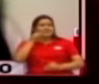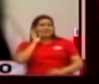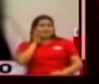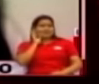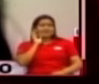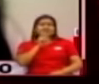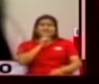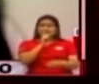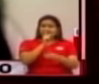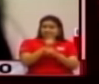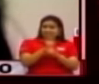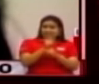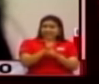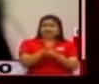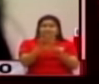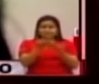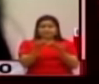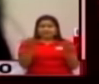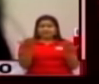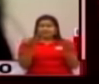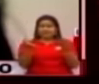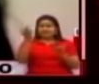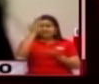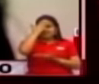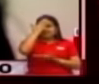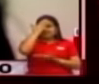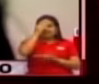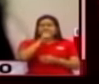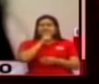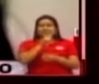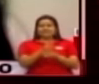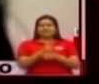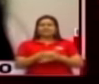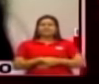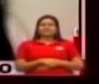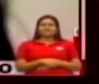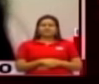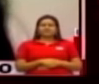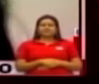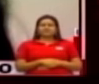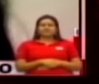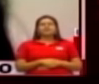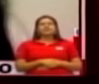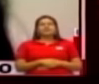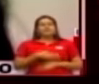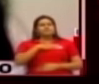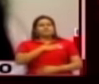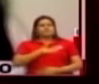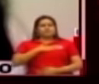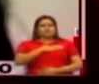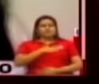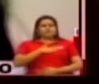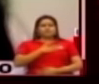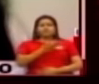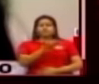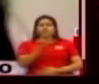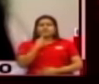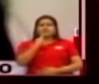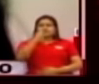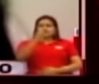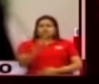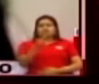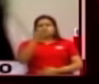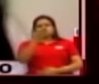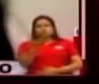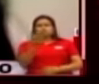que no pierdan ese sabor exquisito y delicioso. Vamos a reiterar, Ana, ¿qué te parece la dirección,